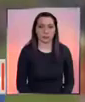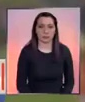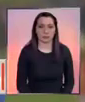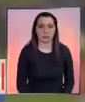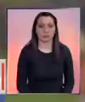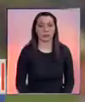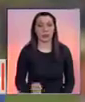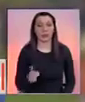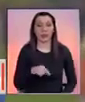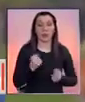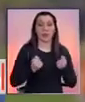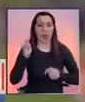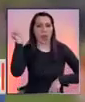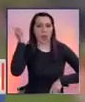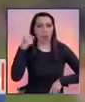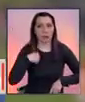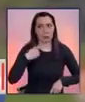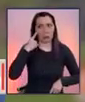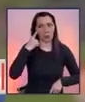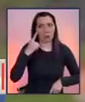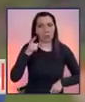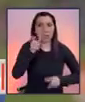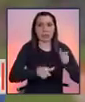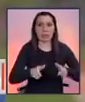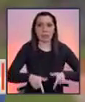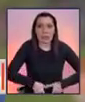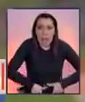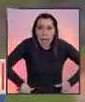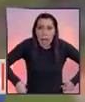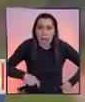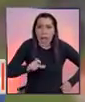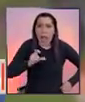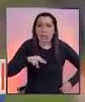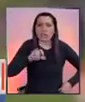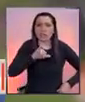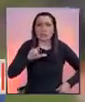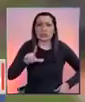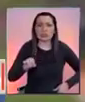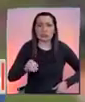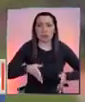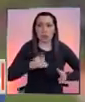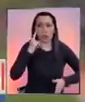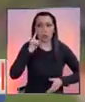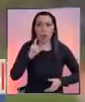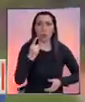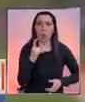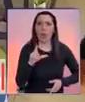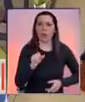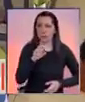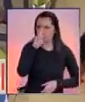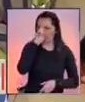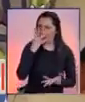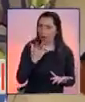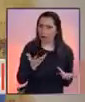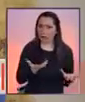Ah, vamos a bailar cueca. Y yo me imaginaba a la gente con calzoncillos en la calle, no sé, entonces era muy raro.